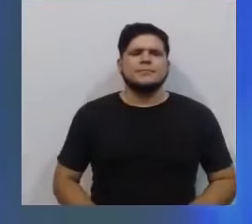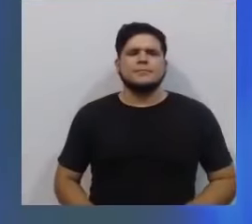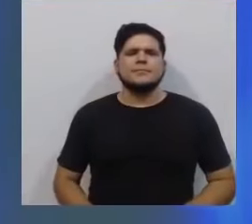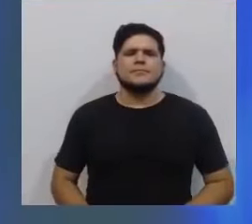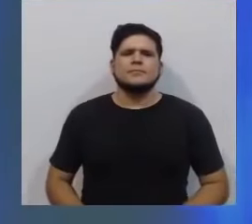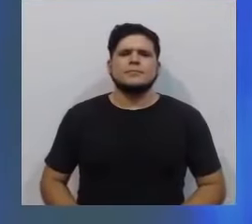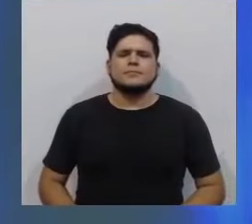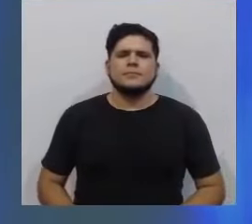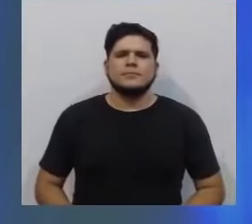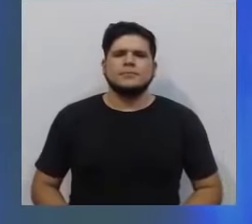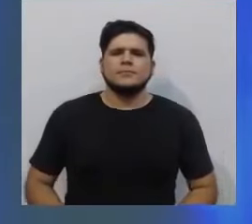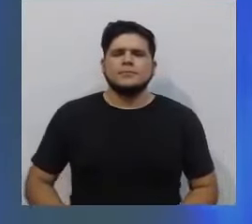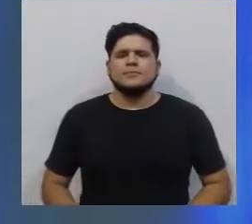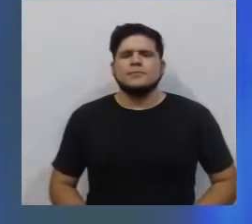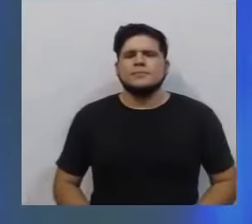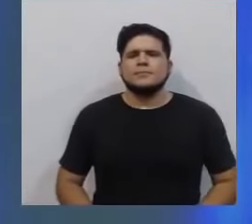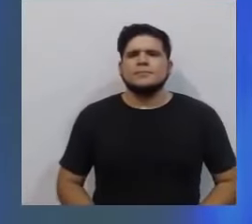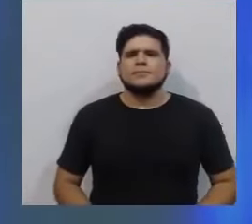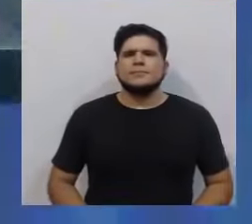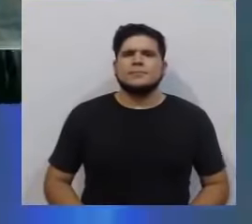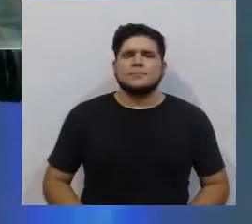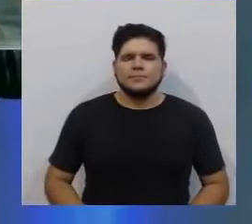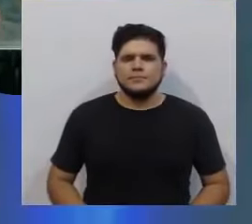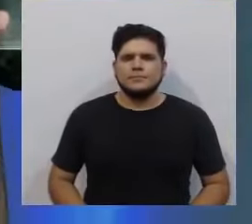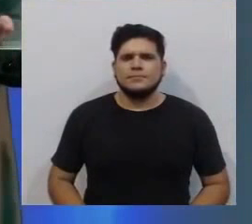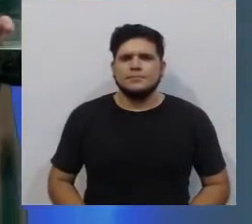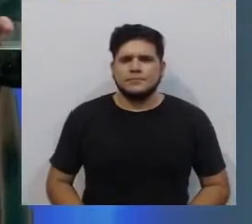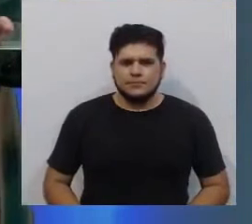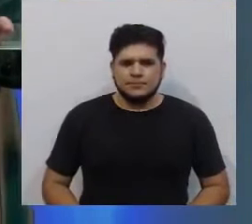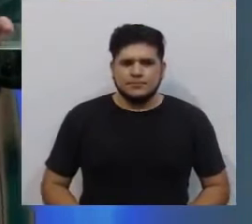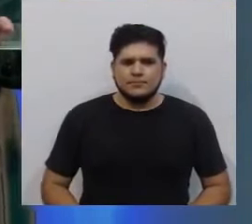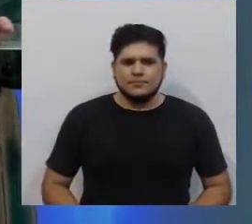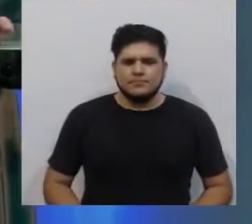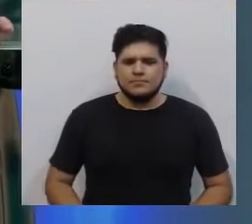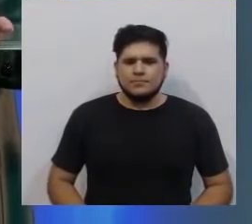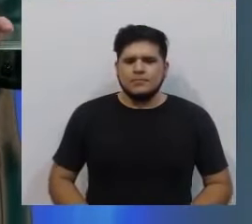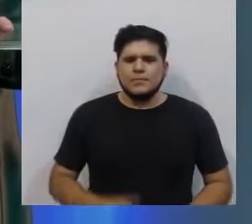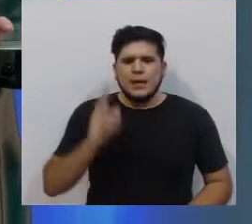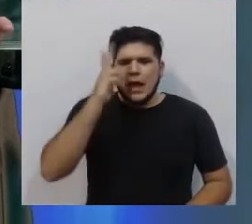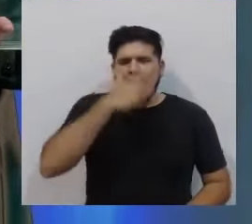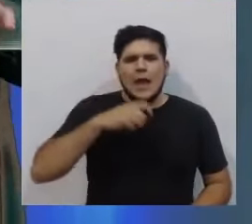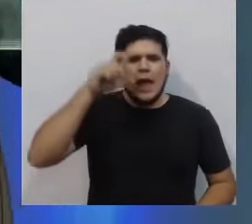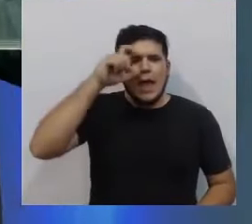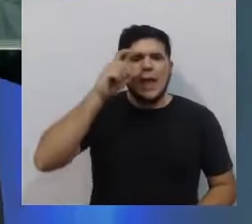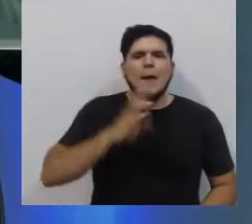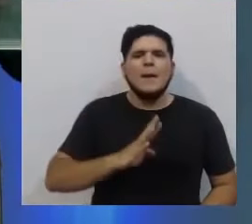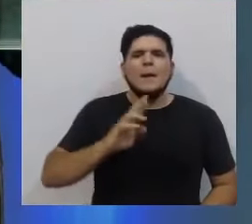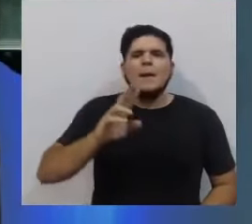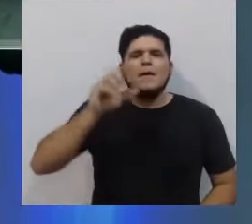capítulo 11 versos 6 dice porque sin fe es